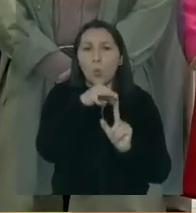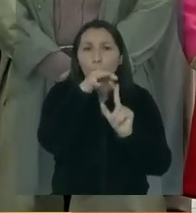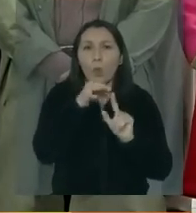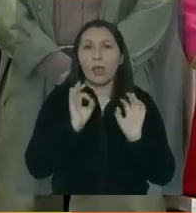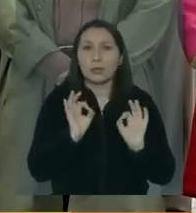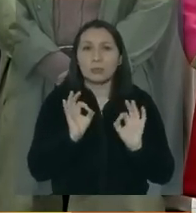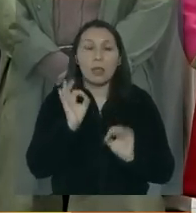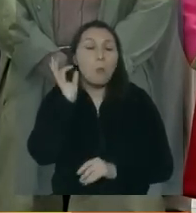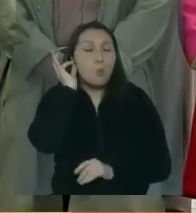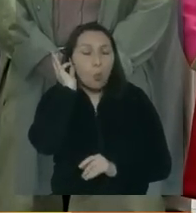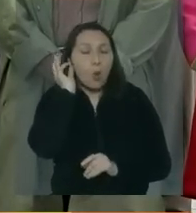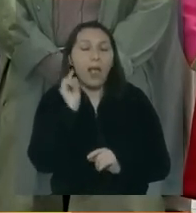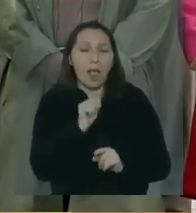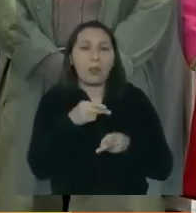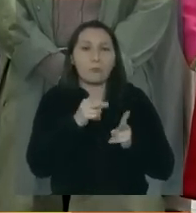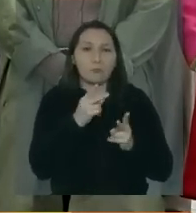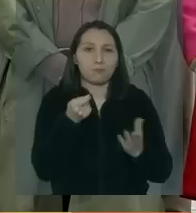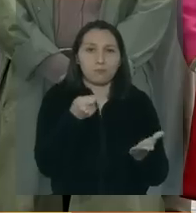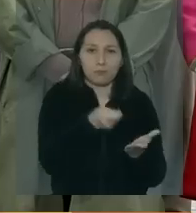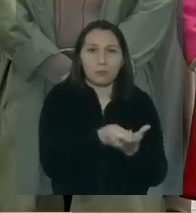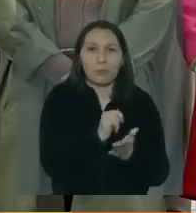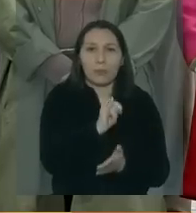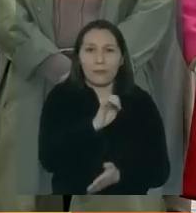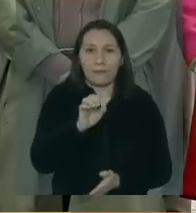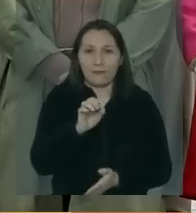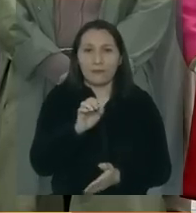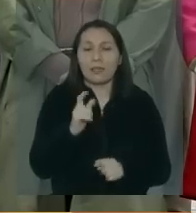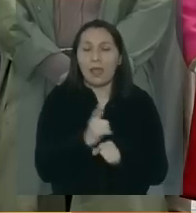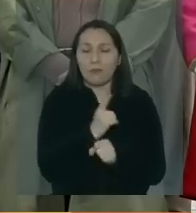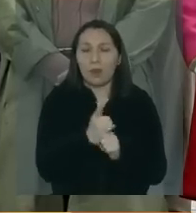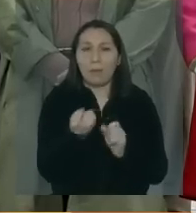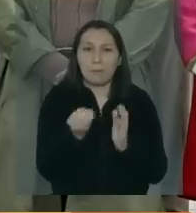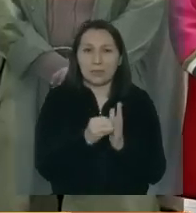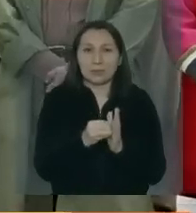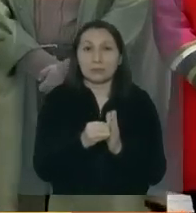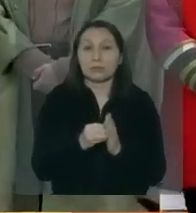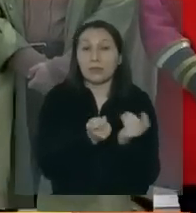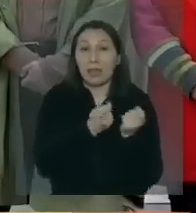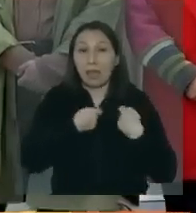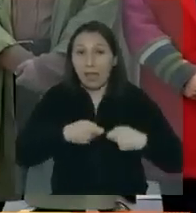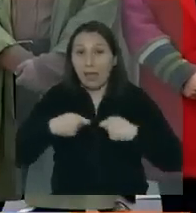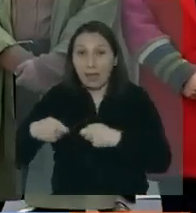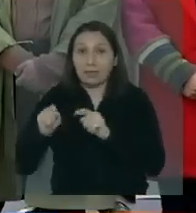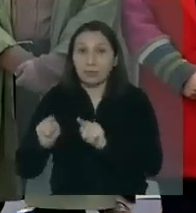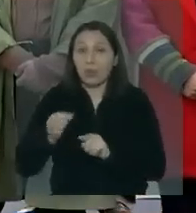por natal de emergencia. Esas son las 3 medidas que anunció el presidente Boric. Hacemos un alto y las volvemos a comentar.